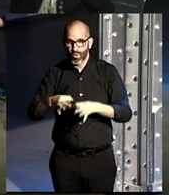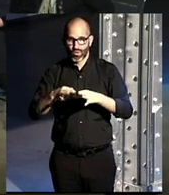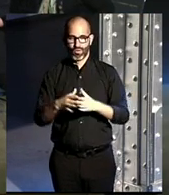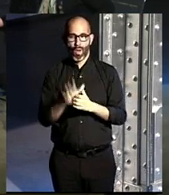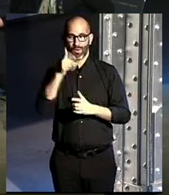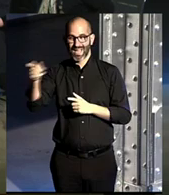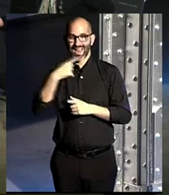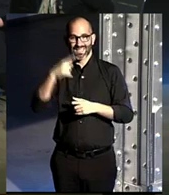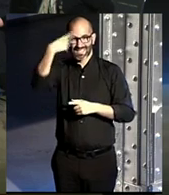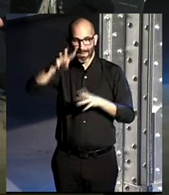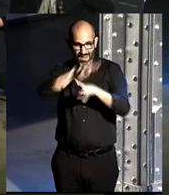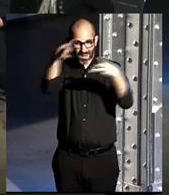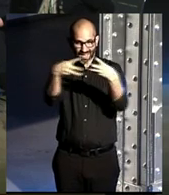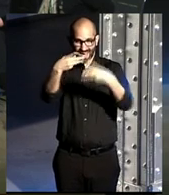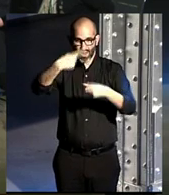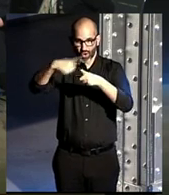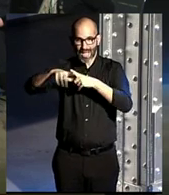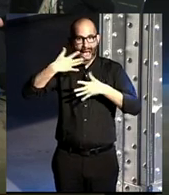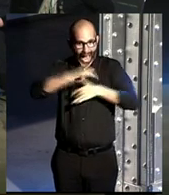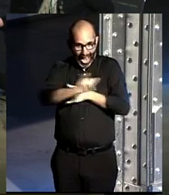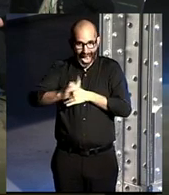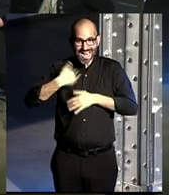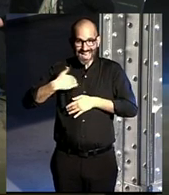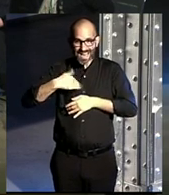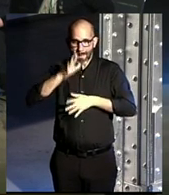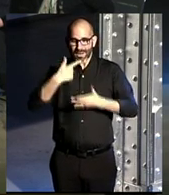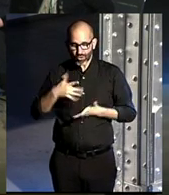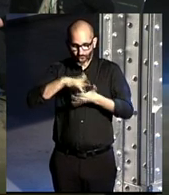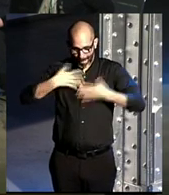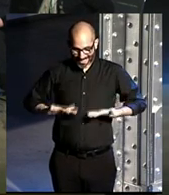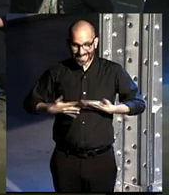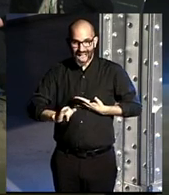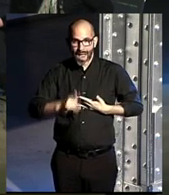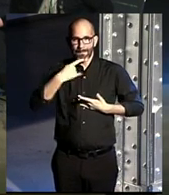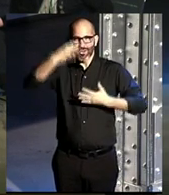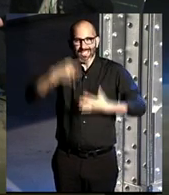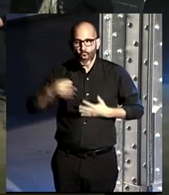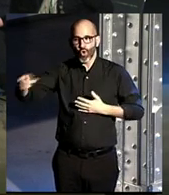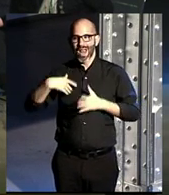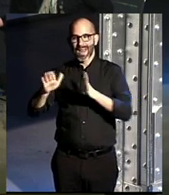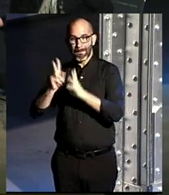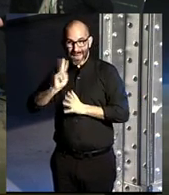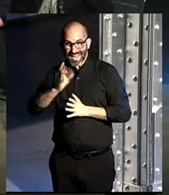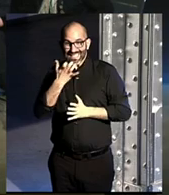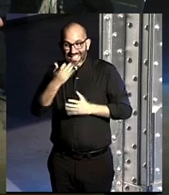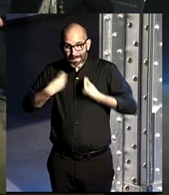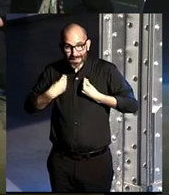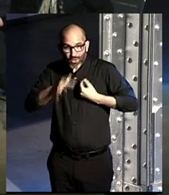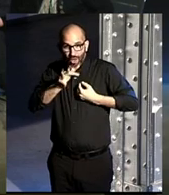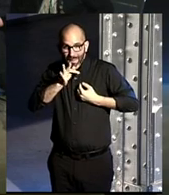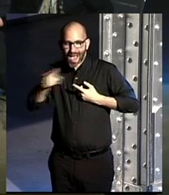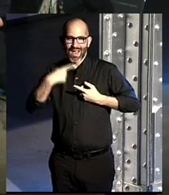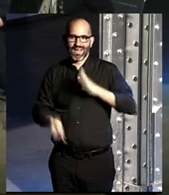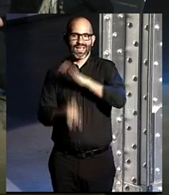cosas futuras o situadas en el presente, pero usos de Internet, de todo,